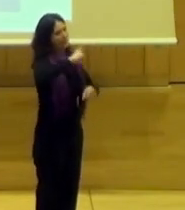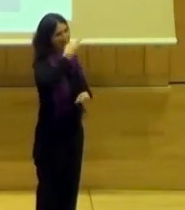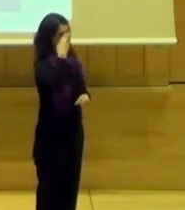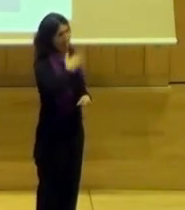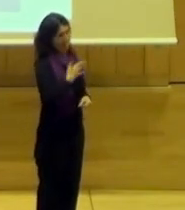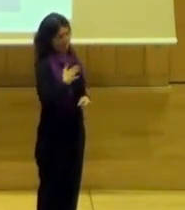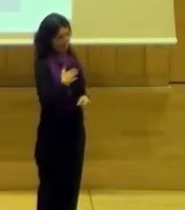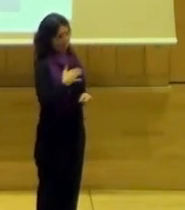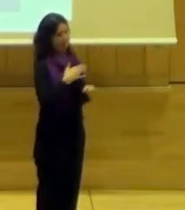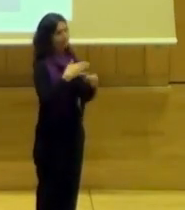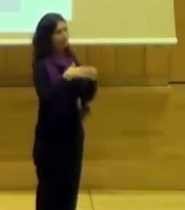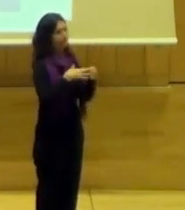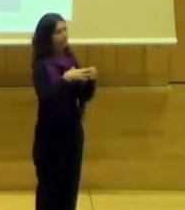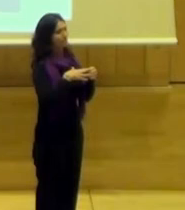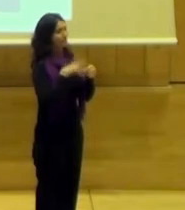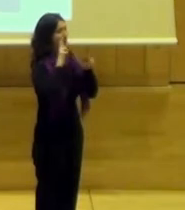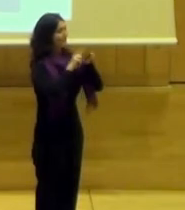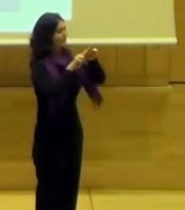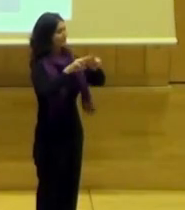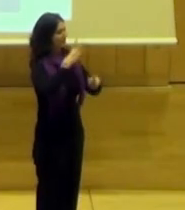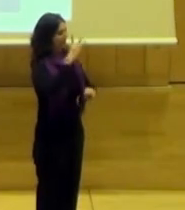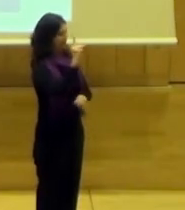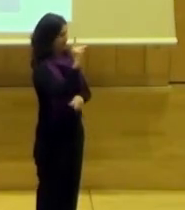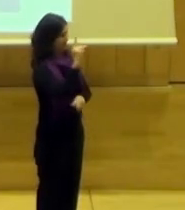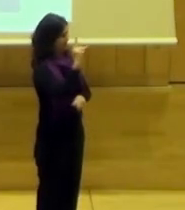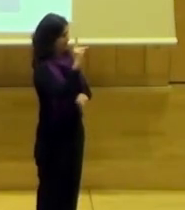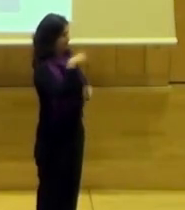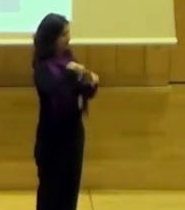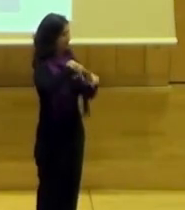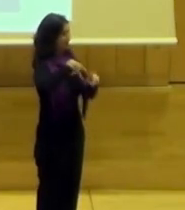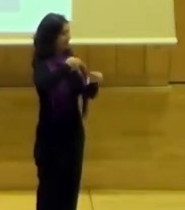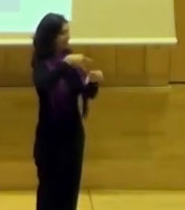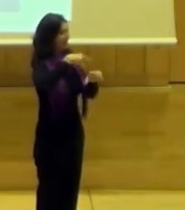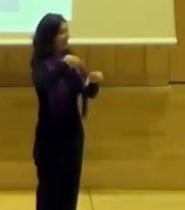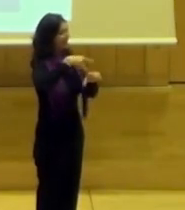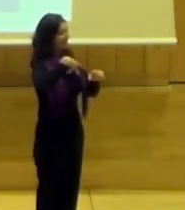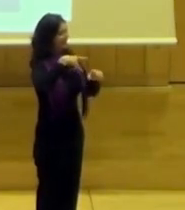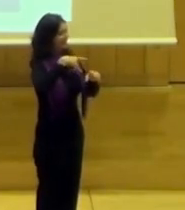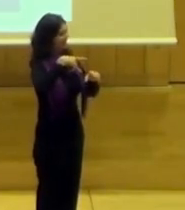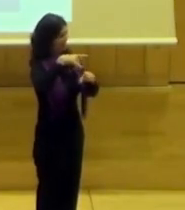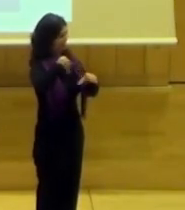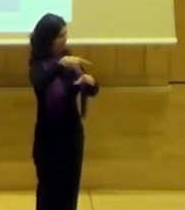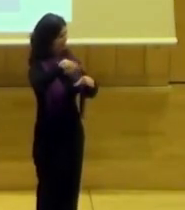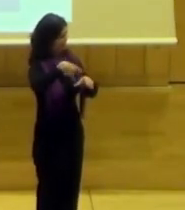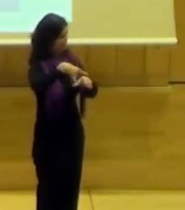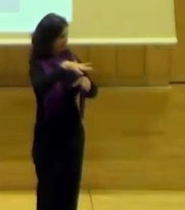mayor interés para nosotros, que son los visores 3D y los escaneos de los aljibes públicos. Pasamos.